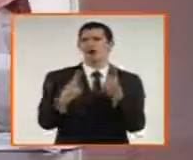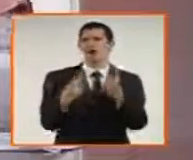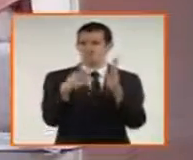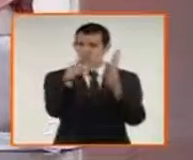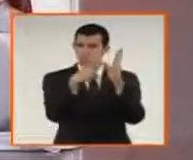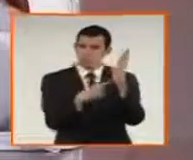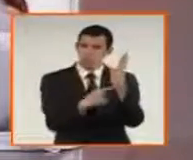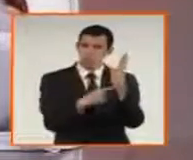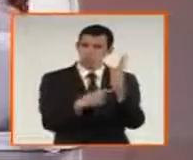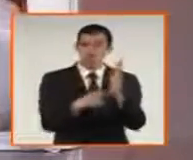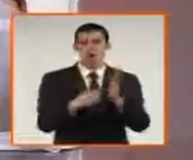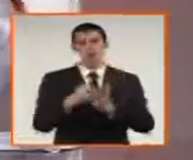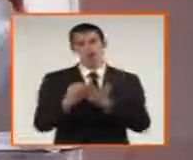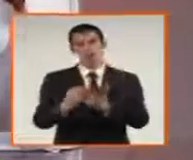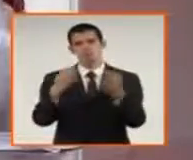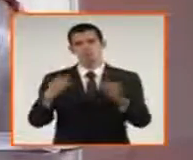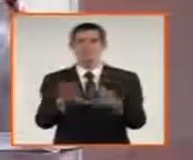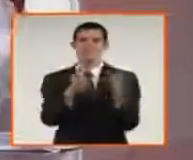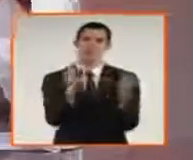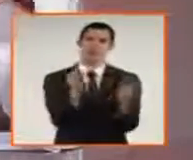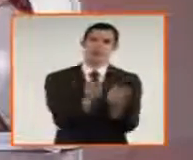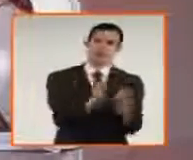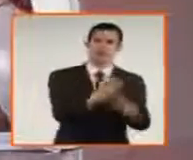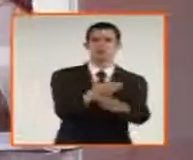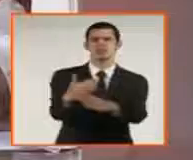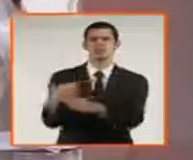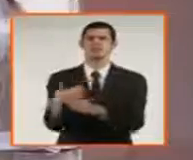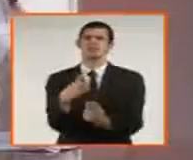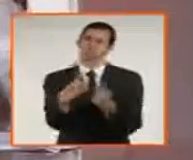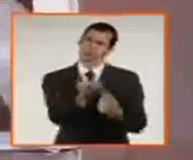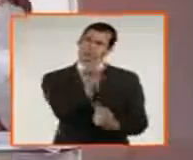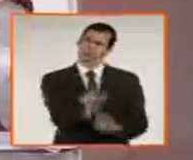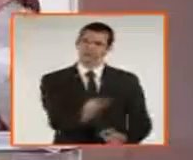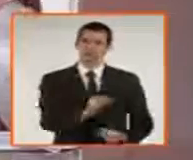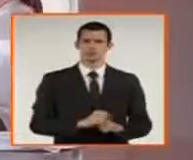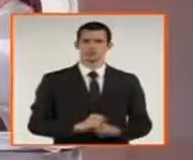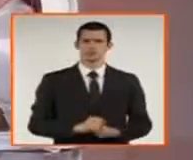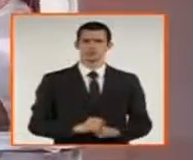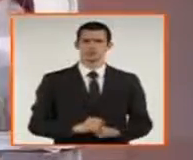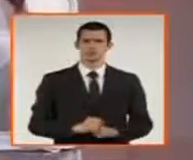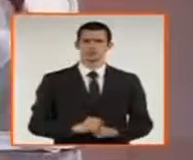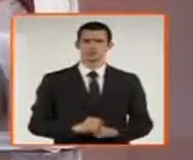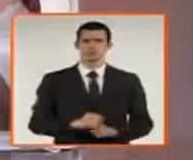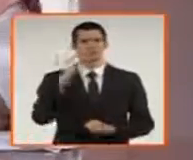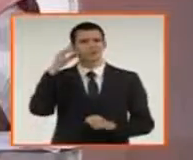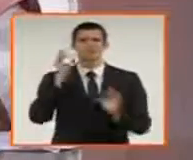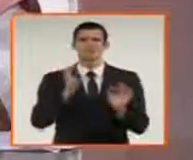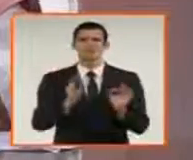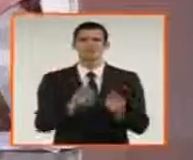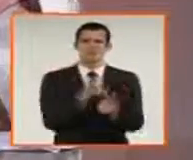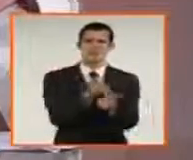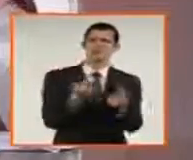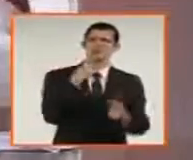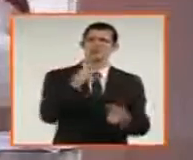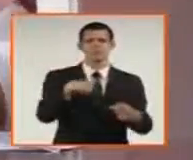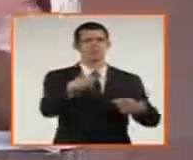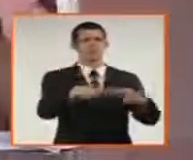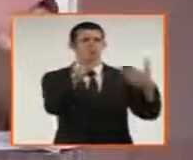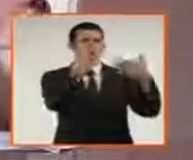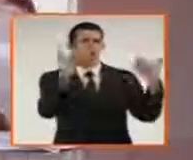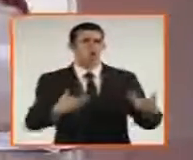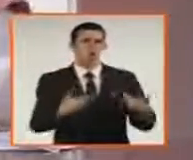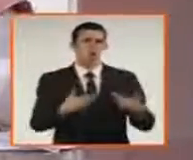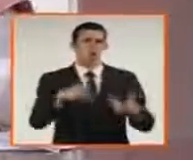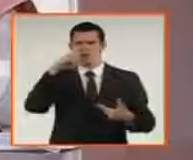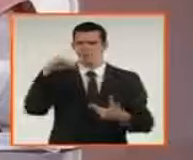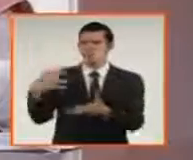que no es solo el código donde se ha centrado la atención de todo, que si del matrimonio, que si de las adopciones, no, es el código de